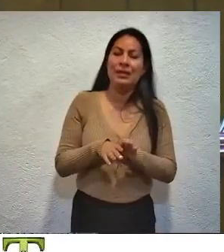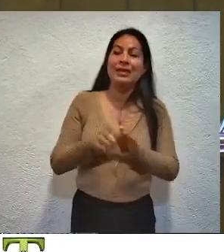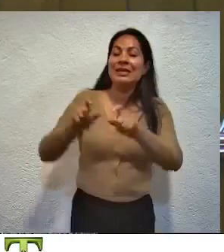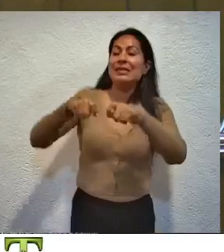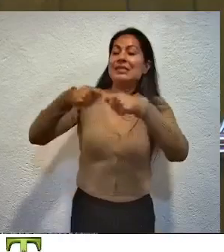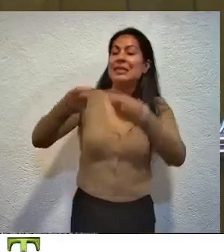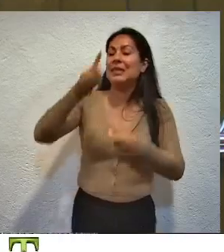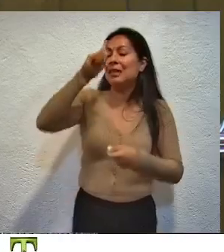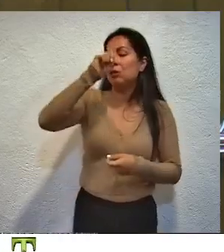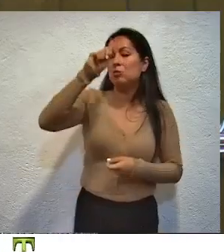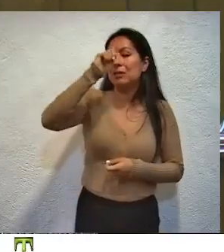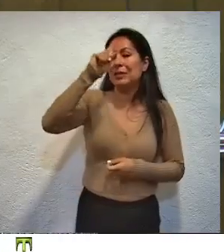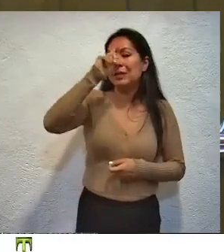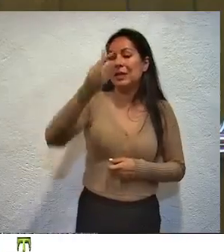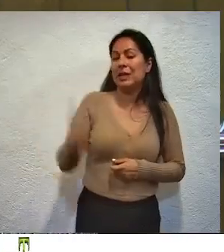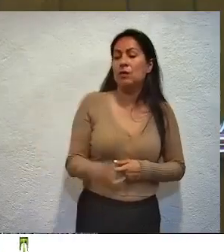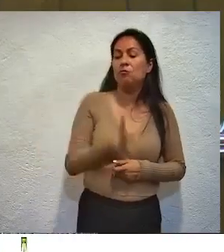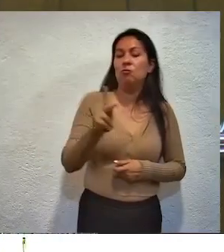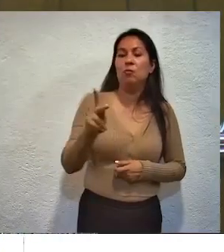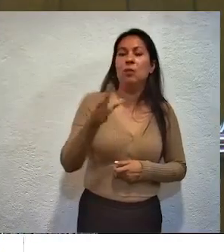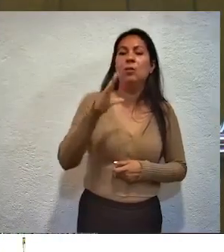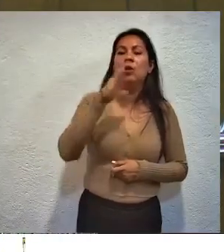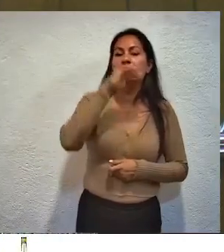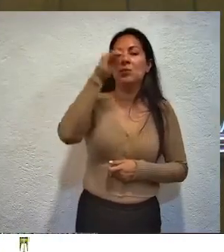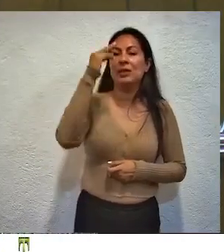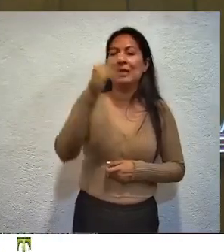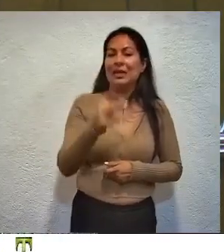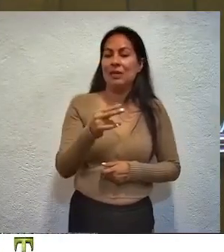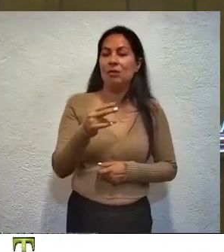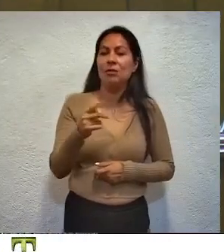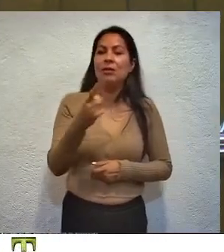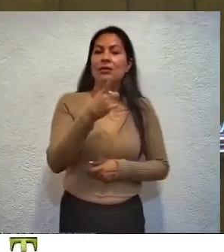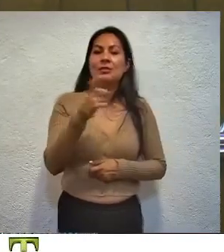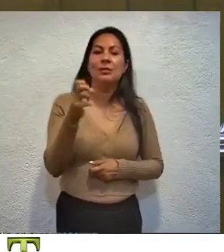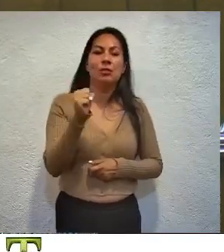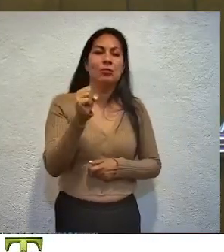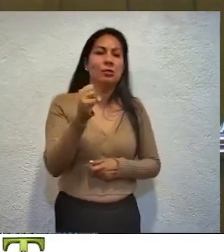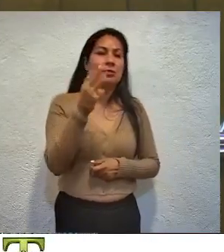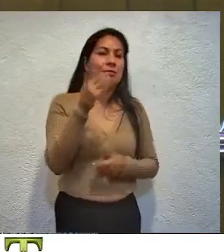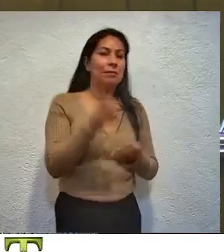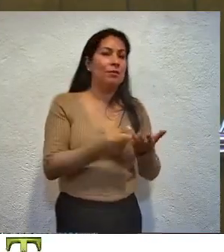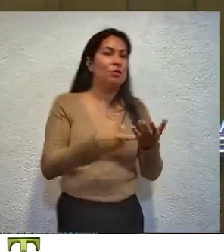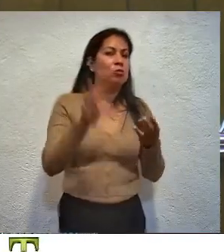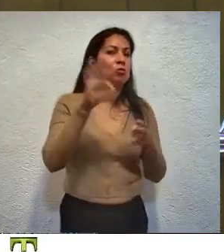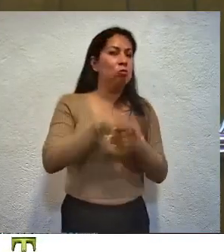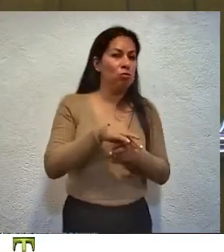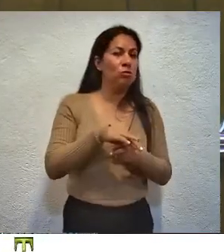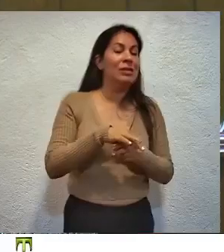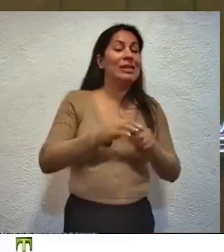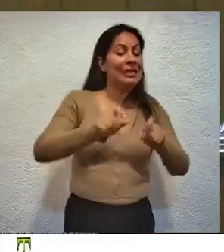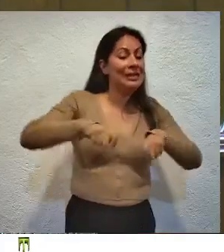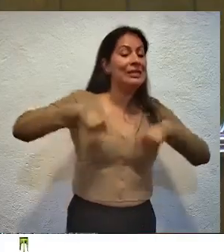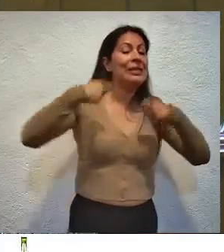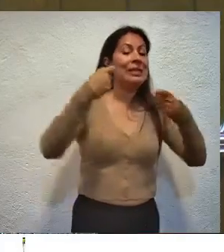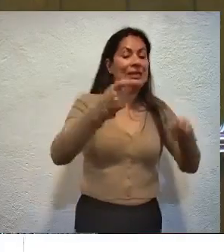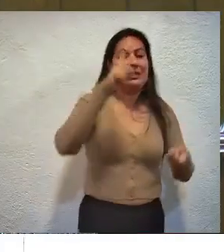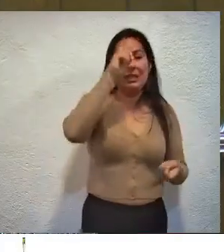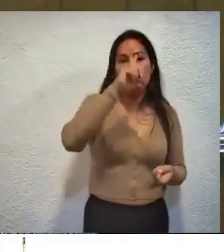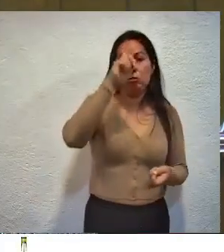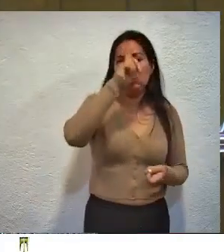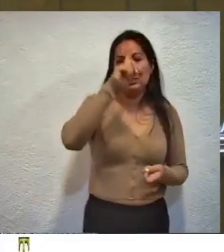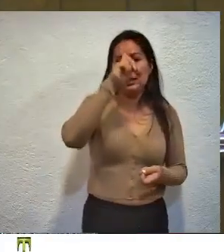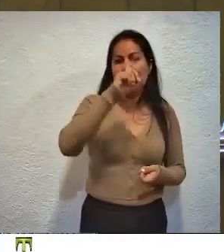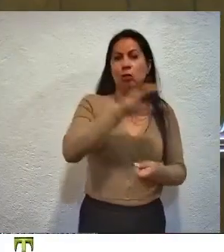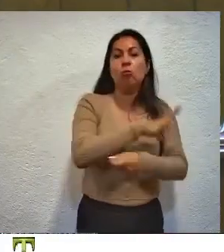designen consejerías al pueblo afromexicano, 163 votos; que se le designen consejerías